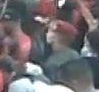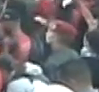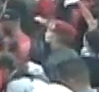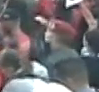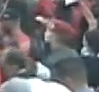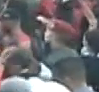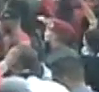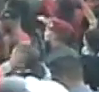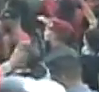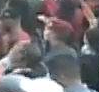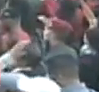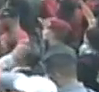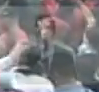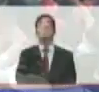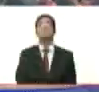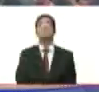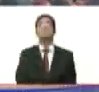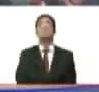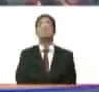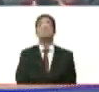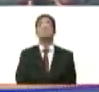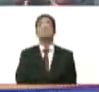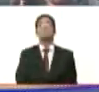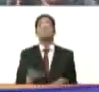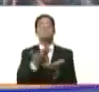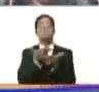Pueblo de Venezuela,